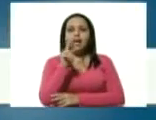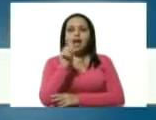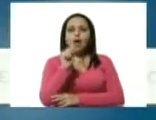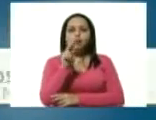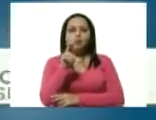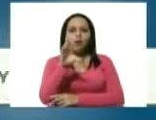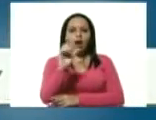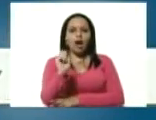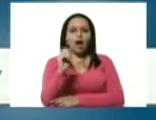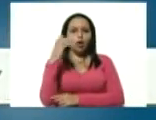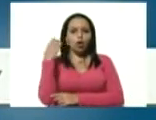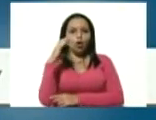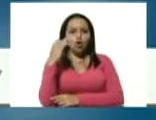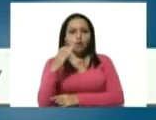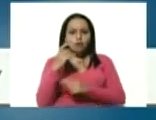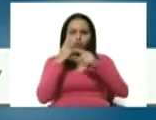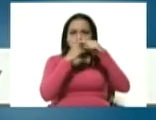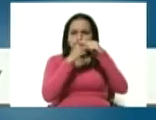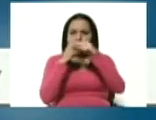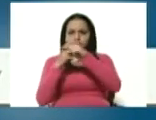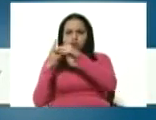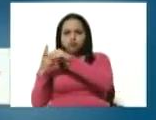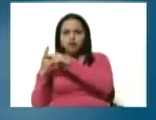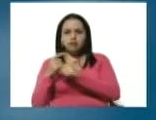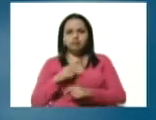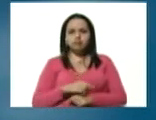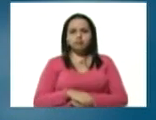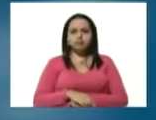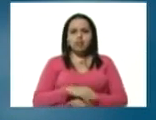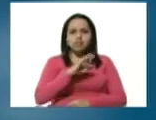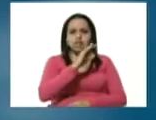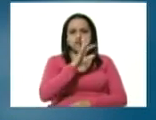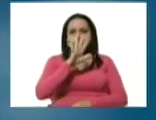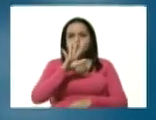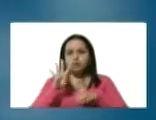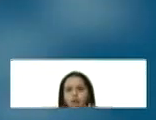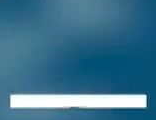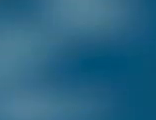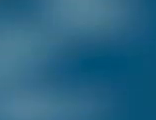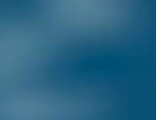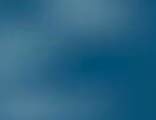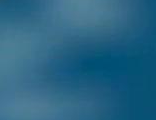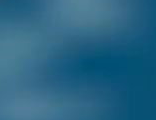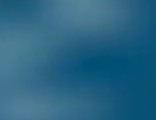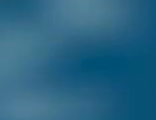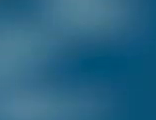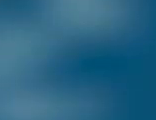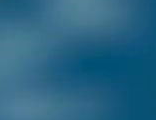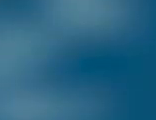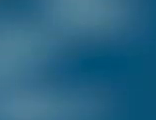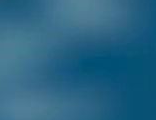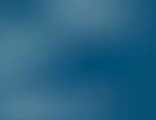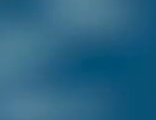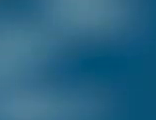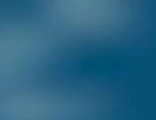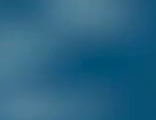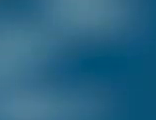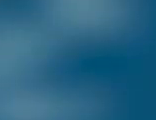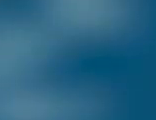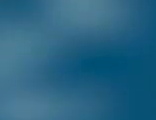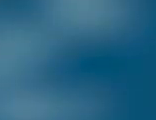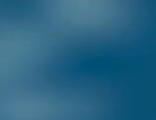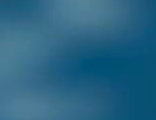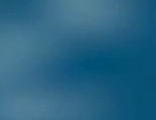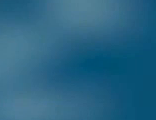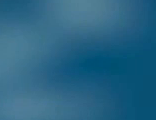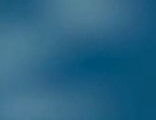casos. Si usted suma 359 más 323 más 76,